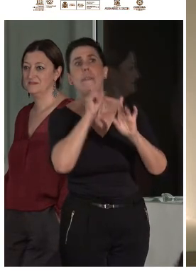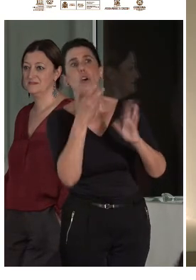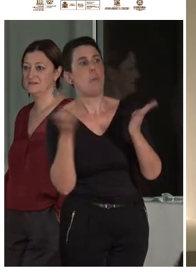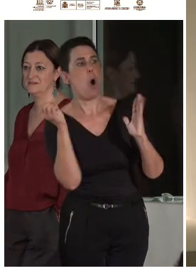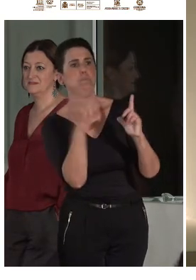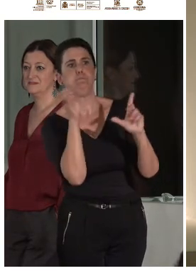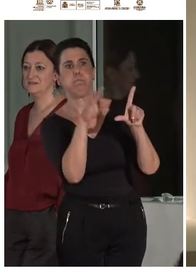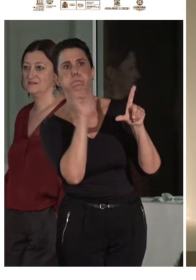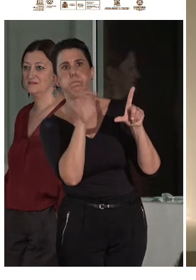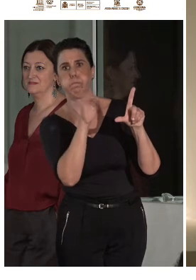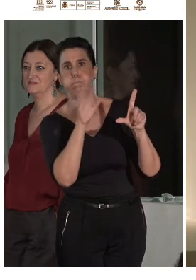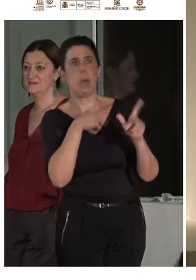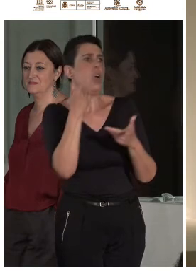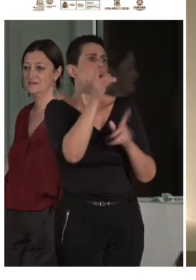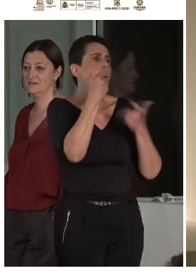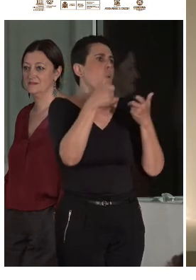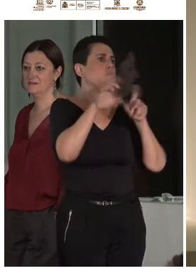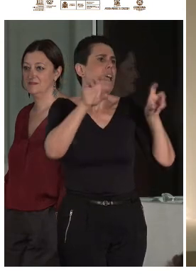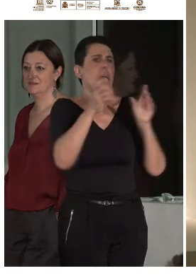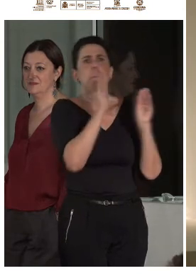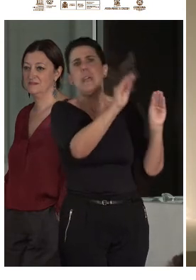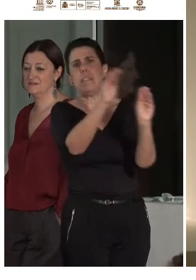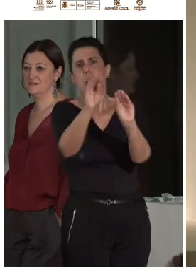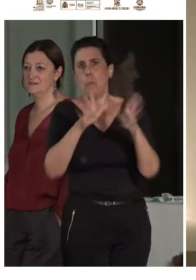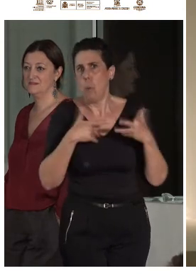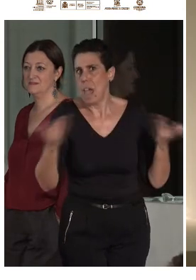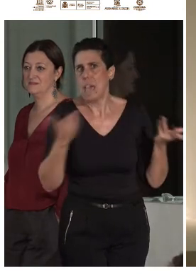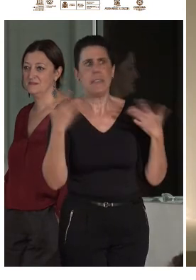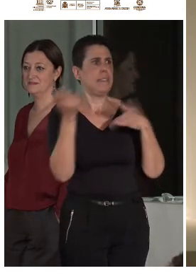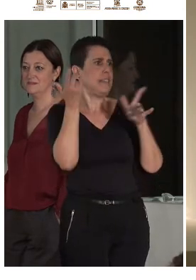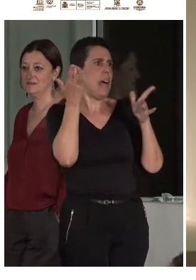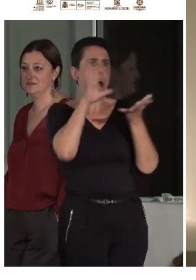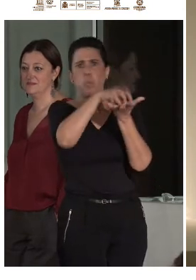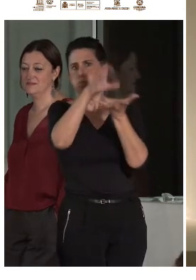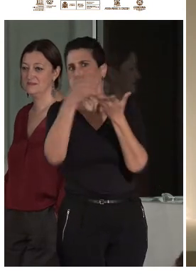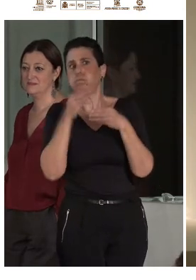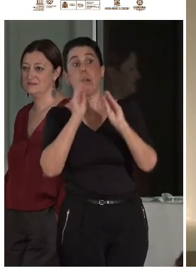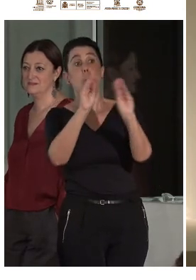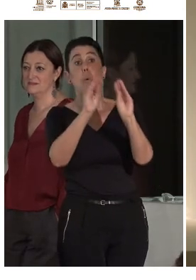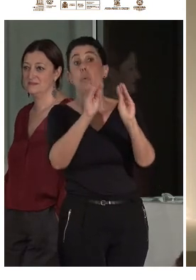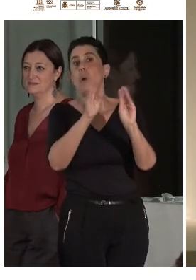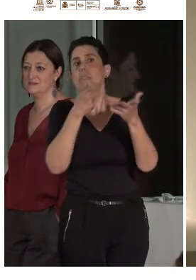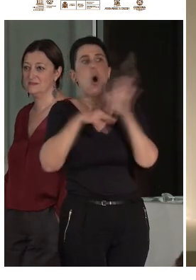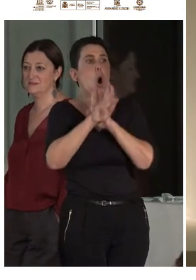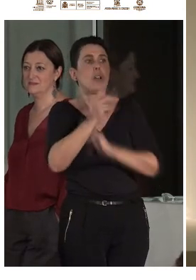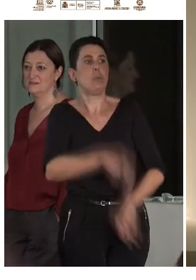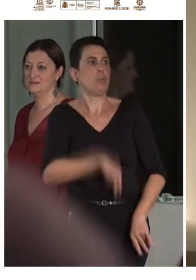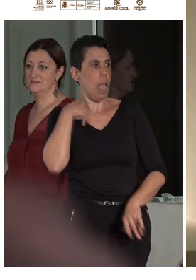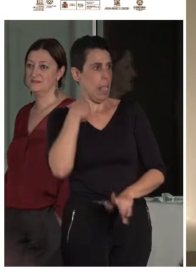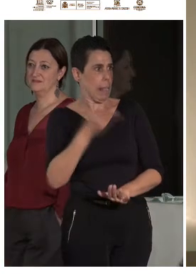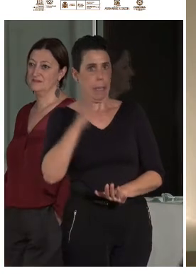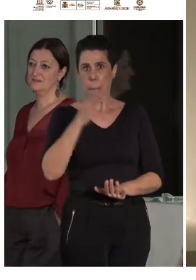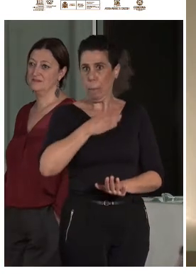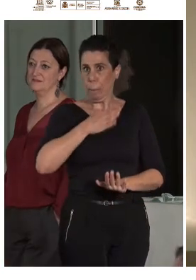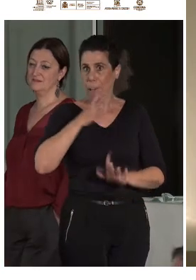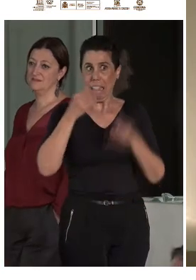de vuestros establecimientos, yacimientos, cualquier... recursos de patrimonio histórico.